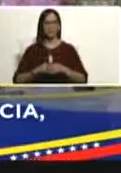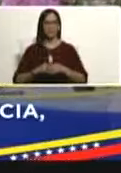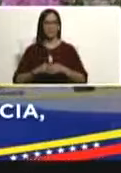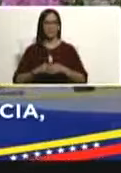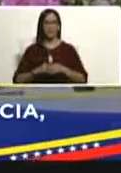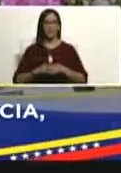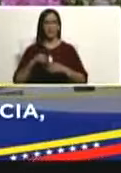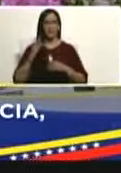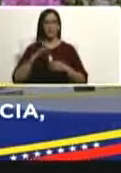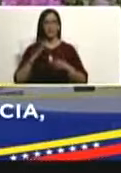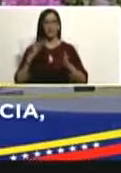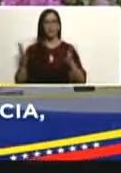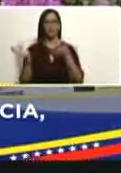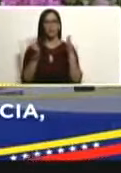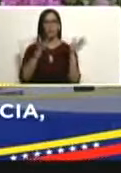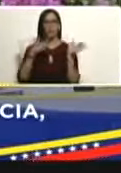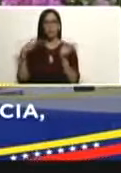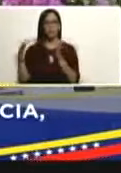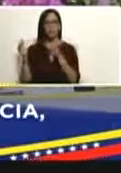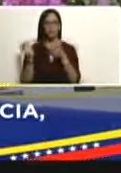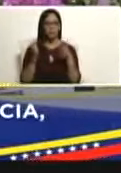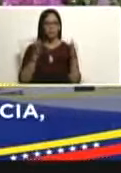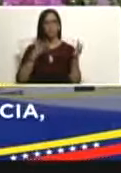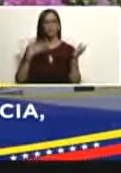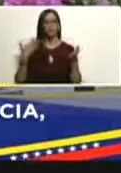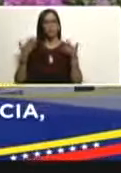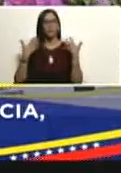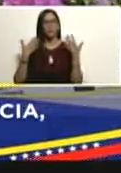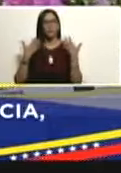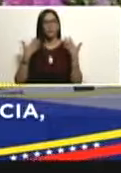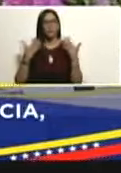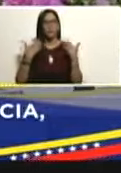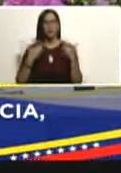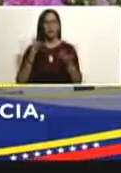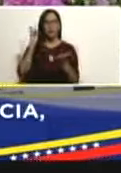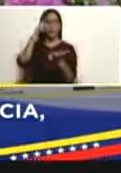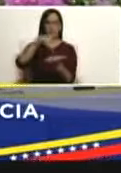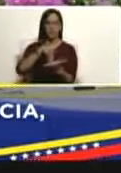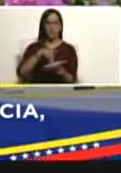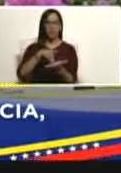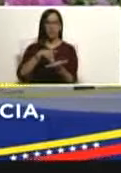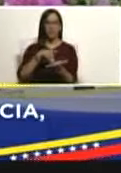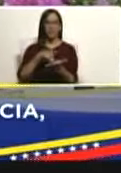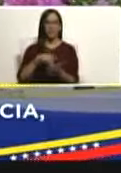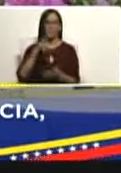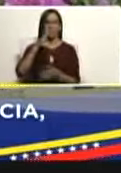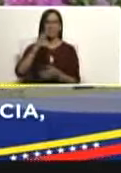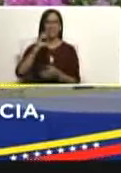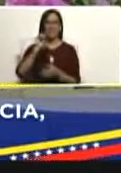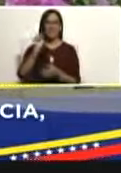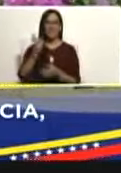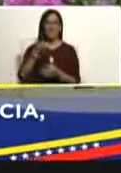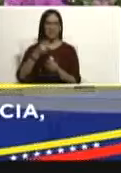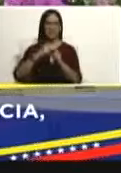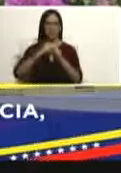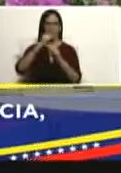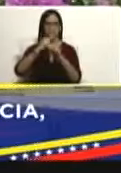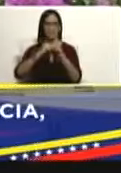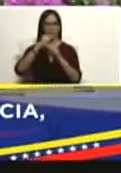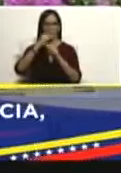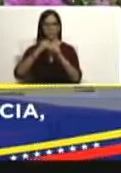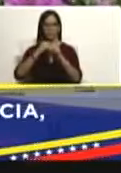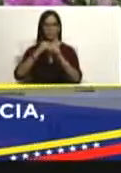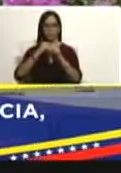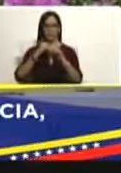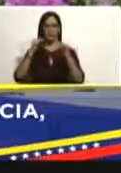Está refrescando un poquito, porque cuando llegué estaba marcando 30 grados. Pero aquí en